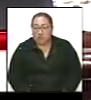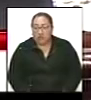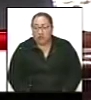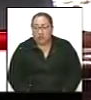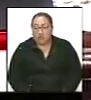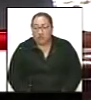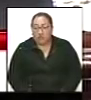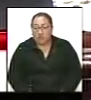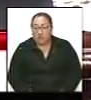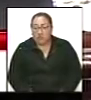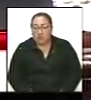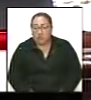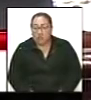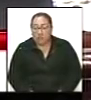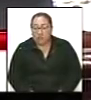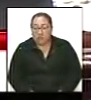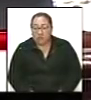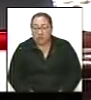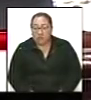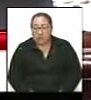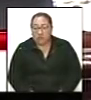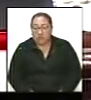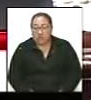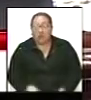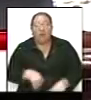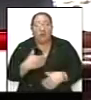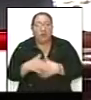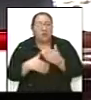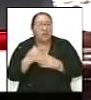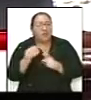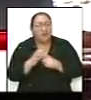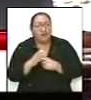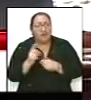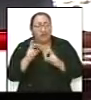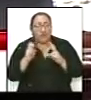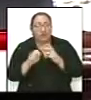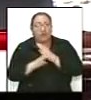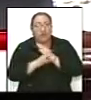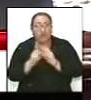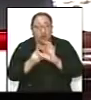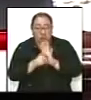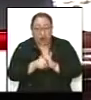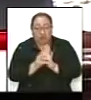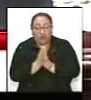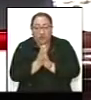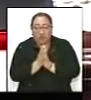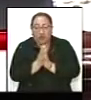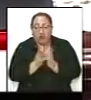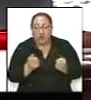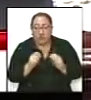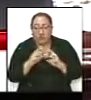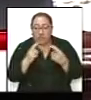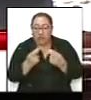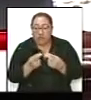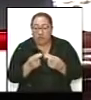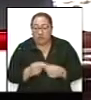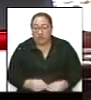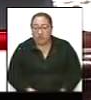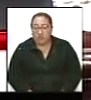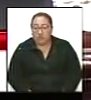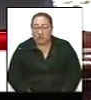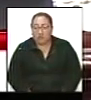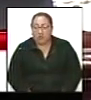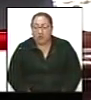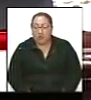para darle todas las garantías del debido proceso y el derecho a la defensa, vamos a esperar unos minutos, vamos a suspender el pleno para que